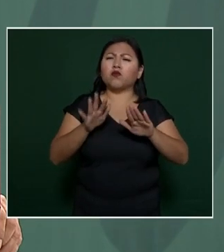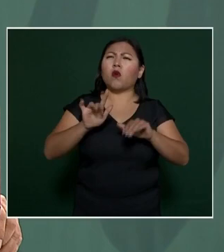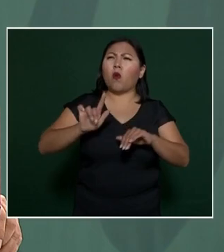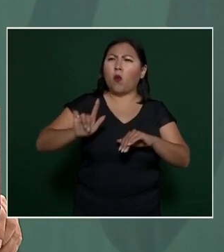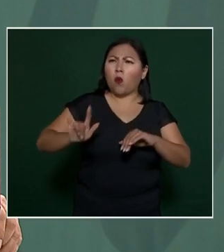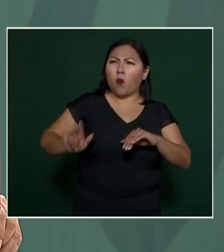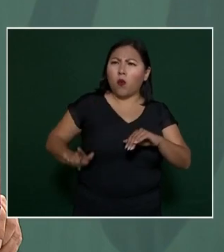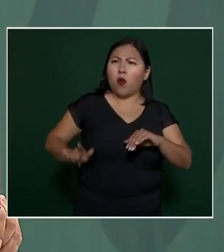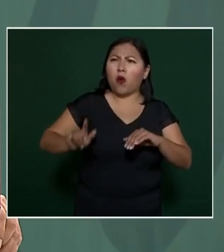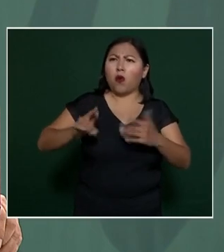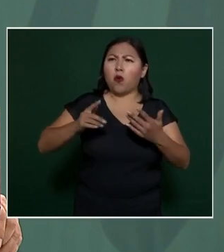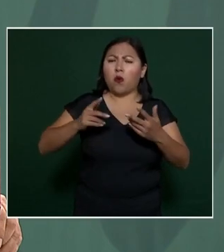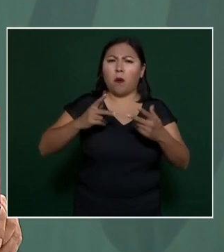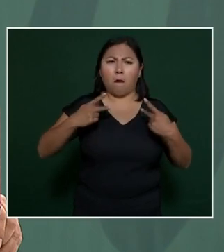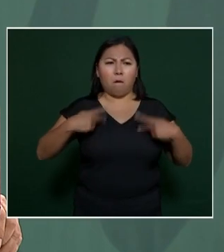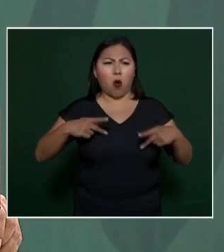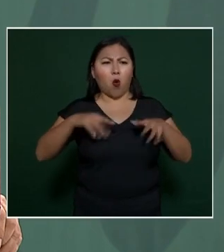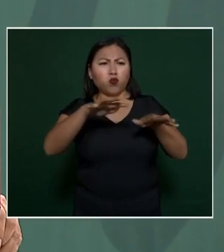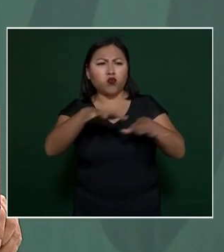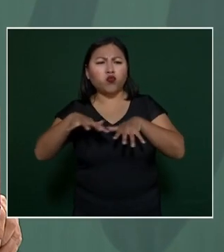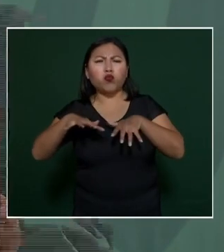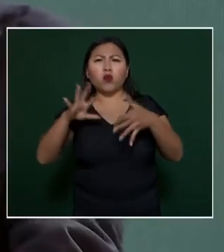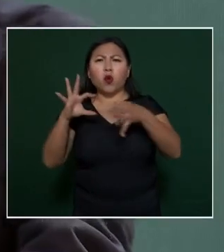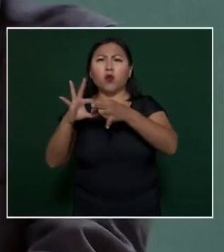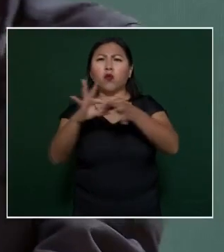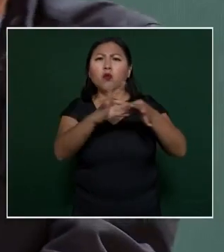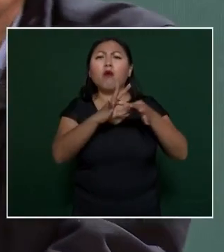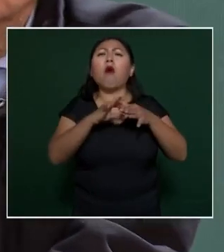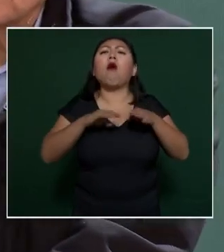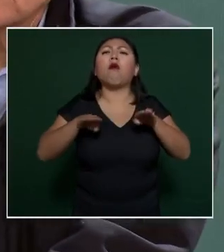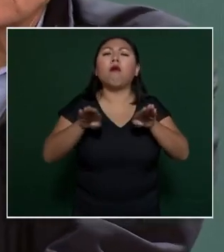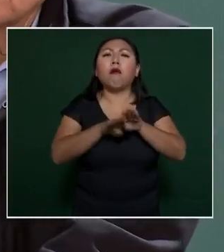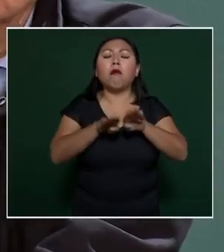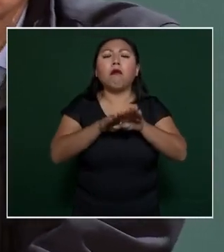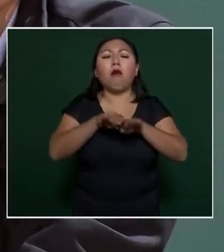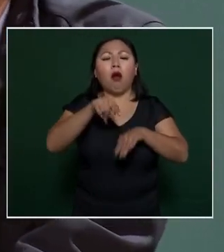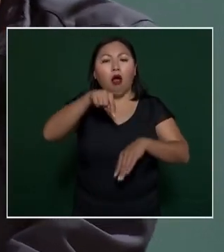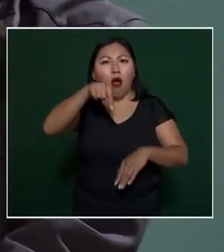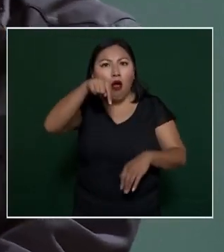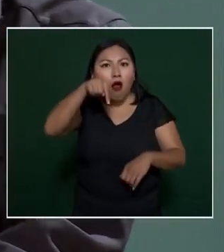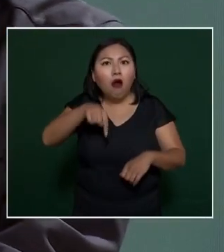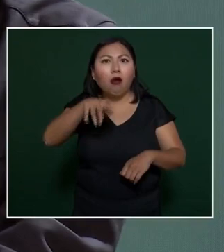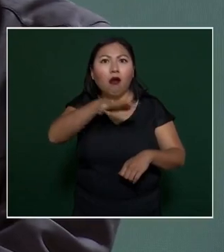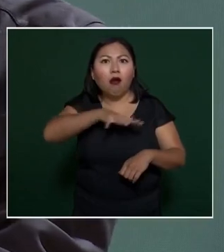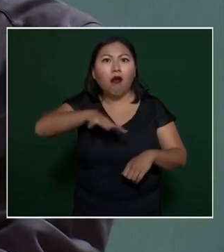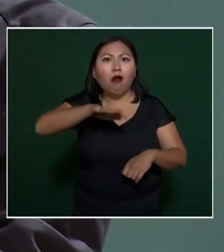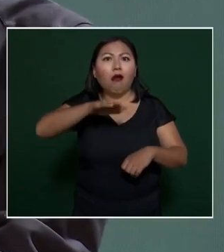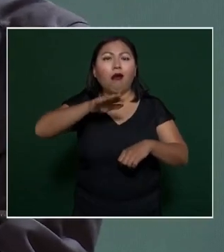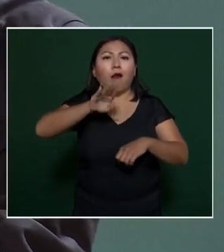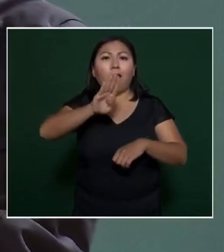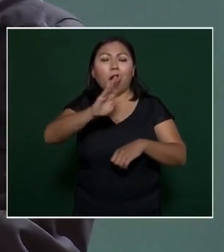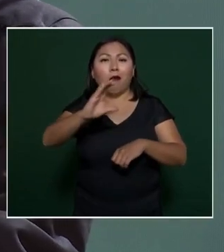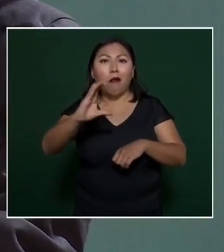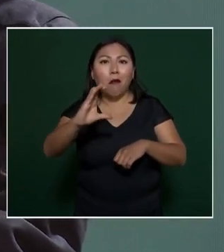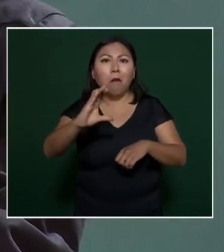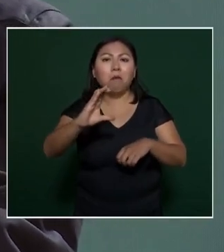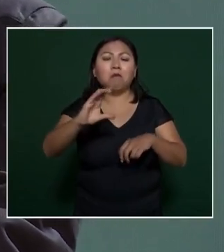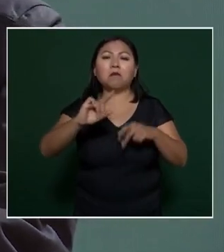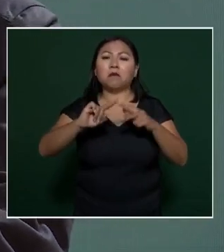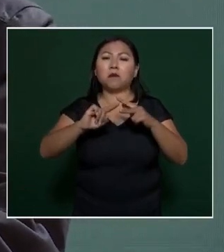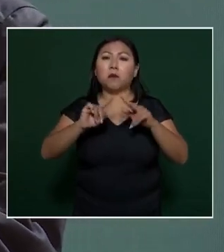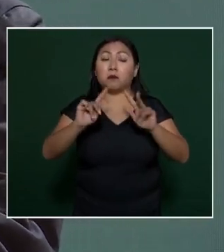este fue uno de los estados donde a pesar de